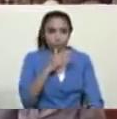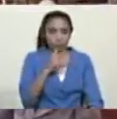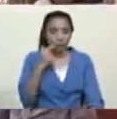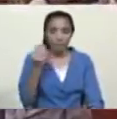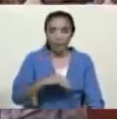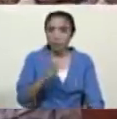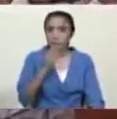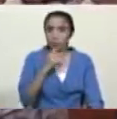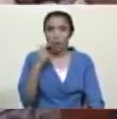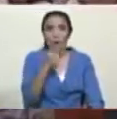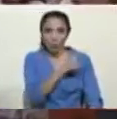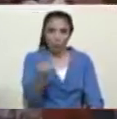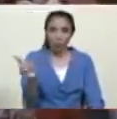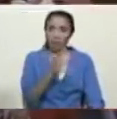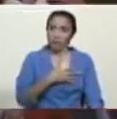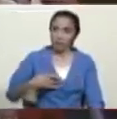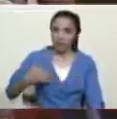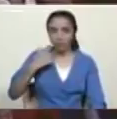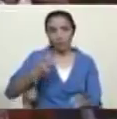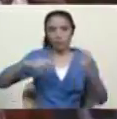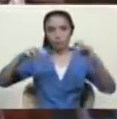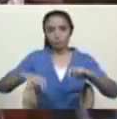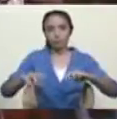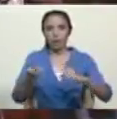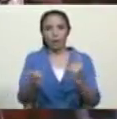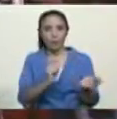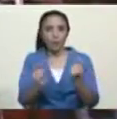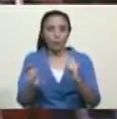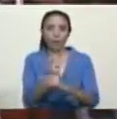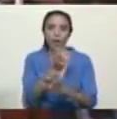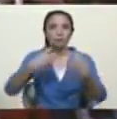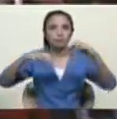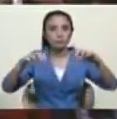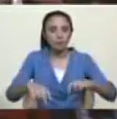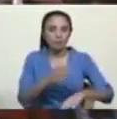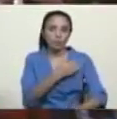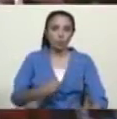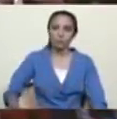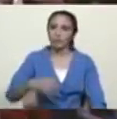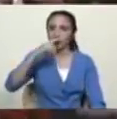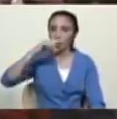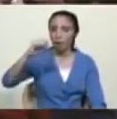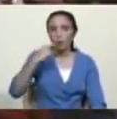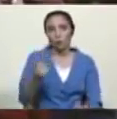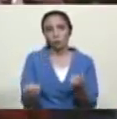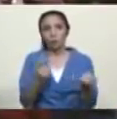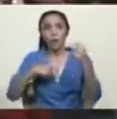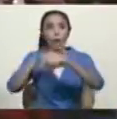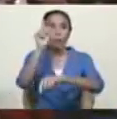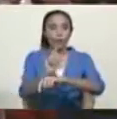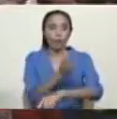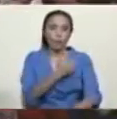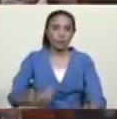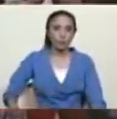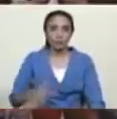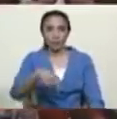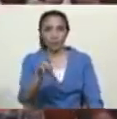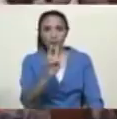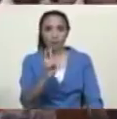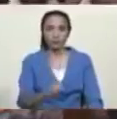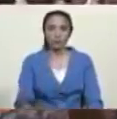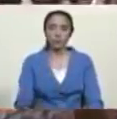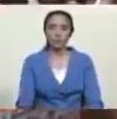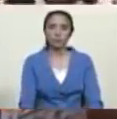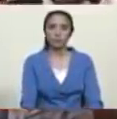Si ustedes quieren hablar con un presidente en Venezuela, siéntense a hablar con Nicolás Maduro, que es el presidente de la República Bolivariana de